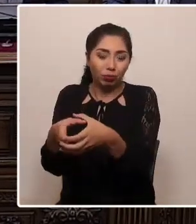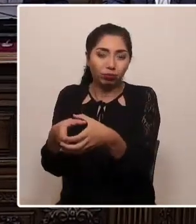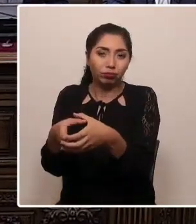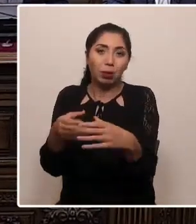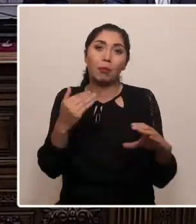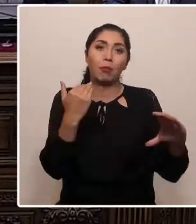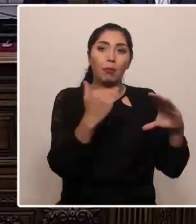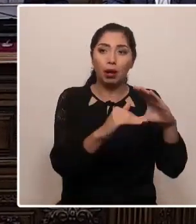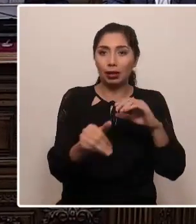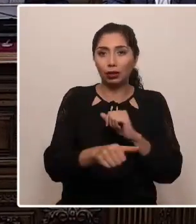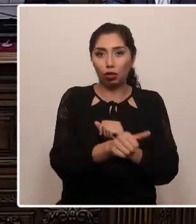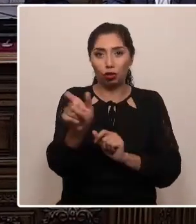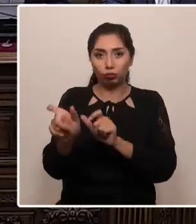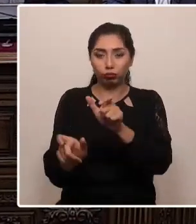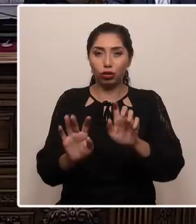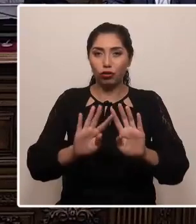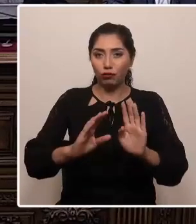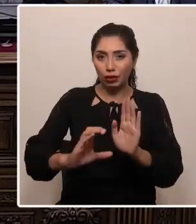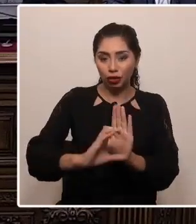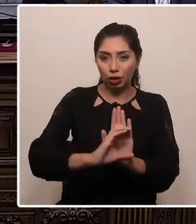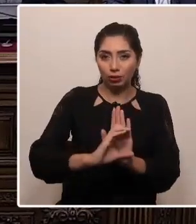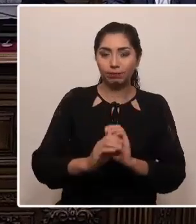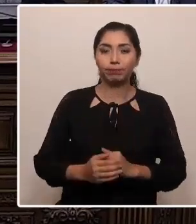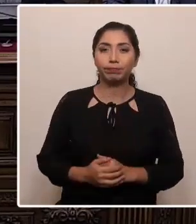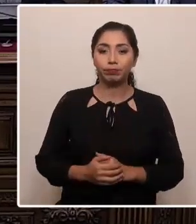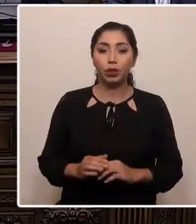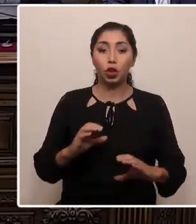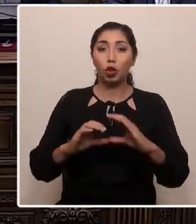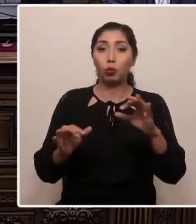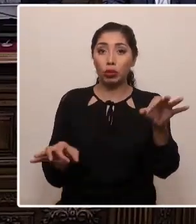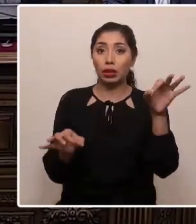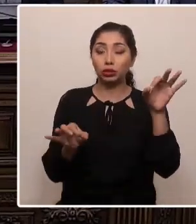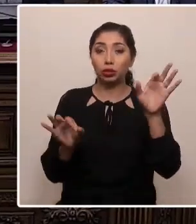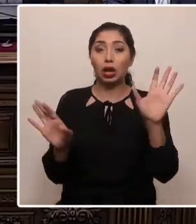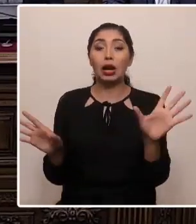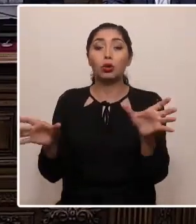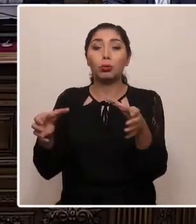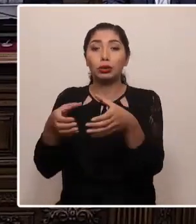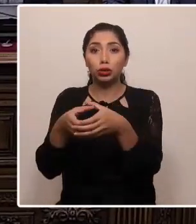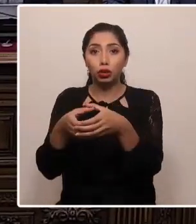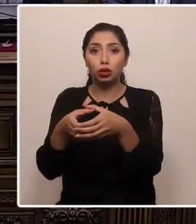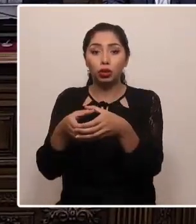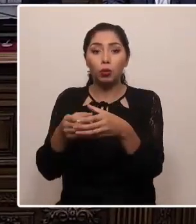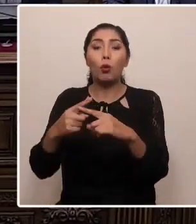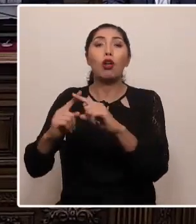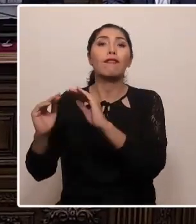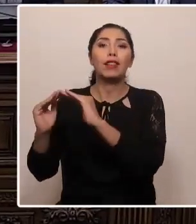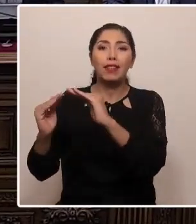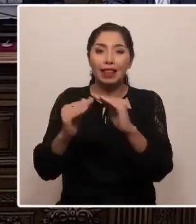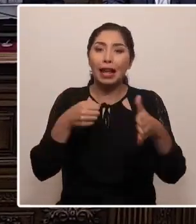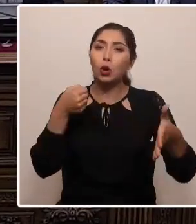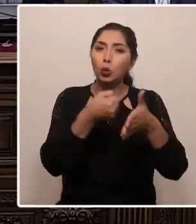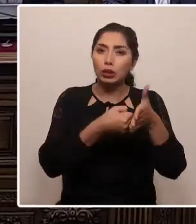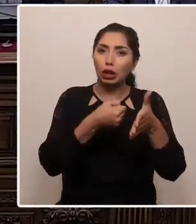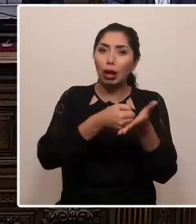y señores convencionales. Comunicación de la Agrupación por la Vivienda Luchadores de Lo Hermida,